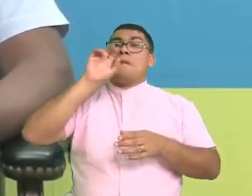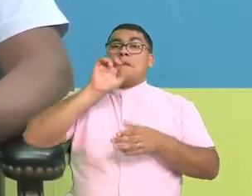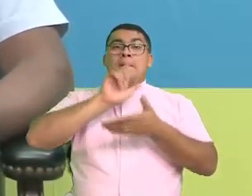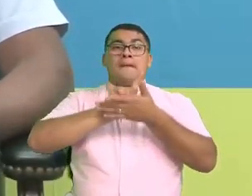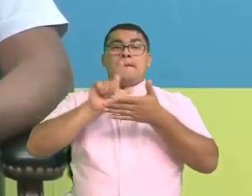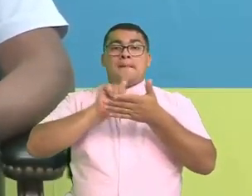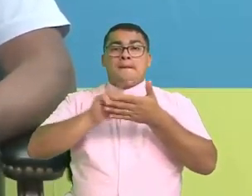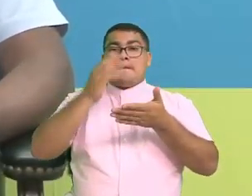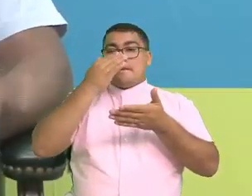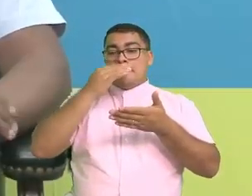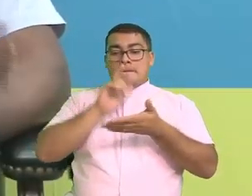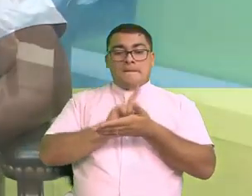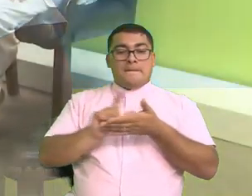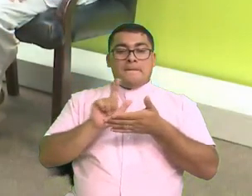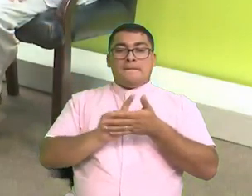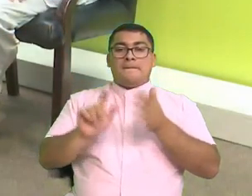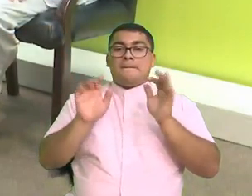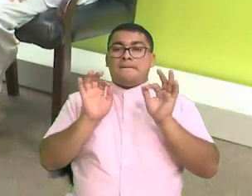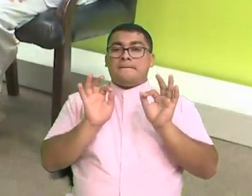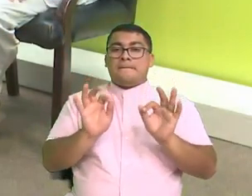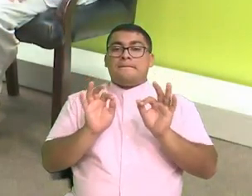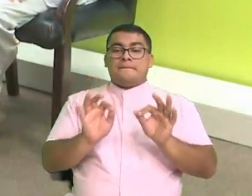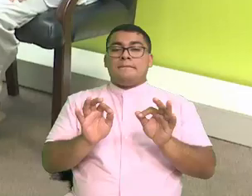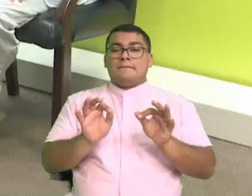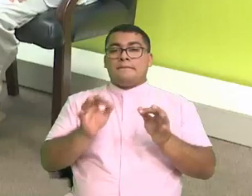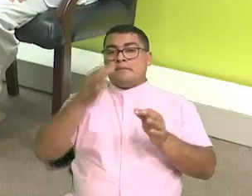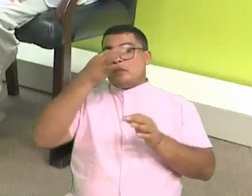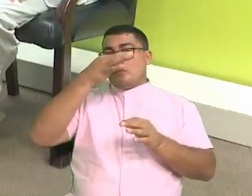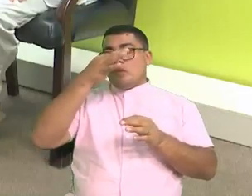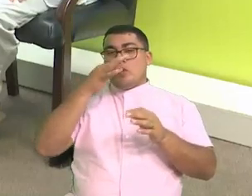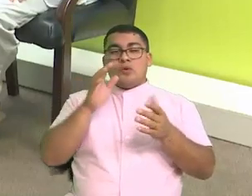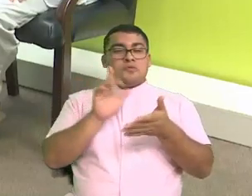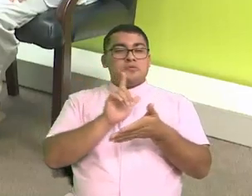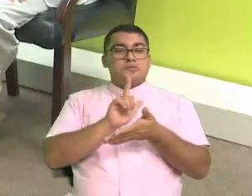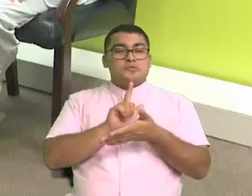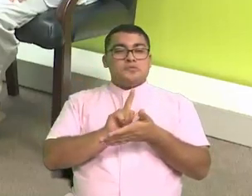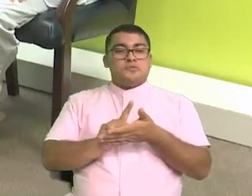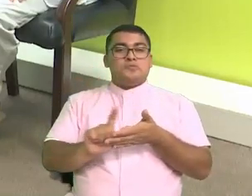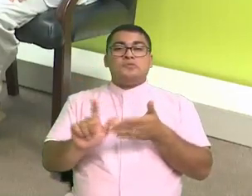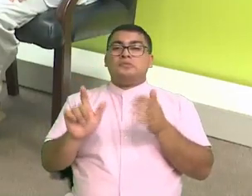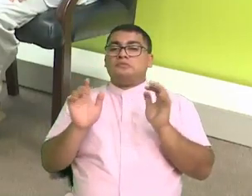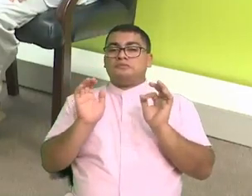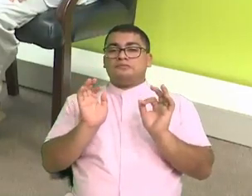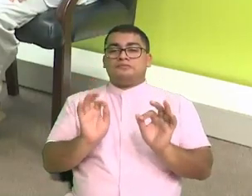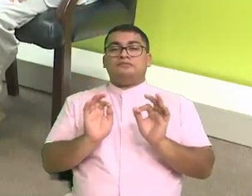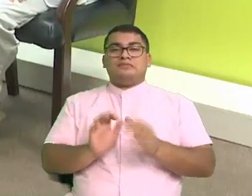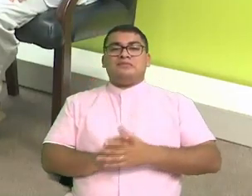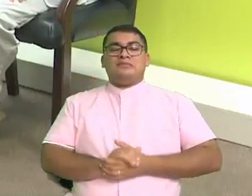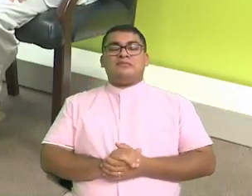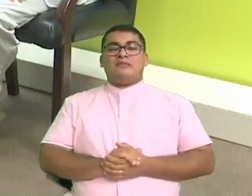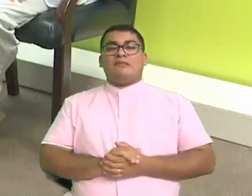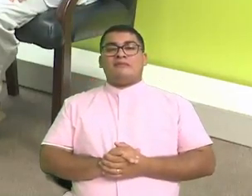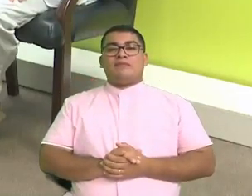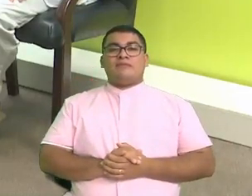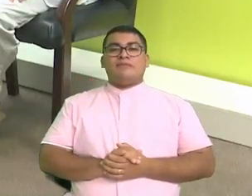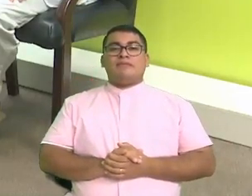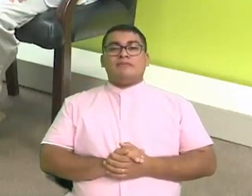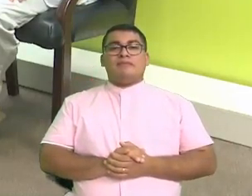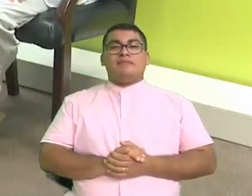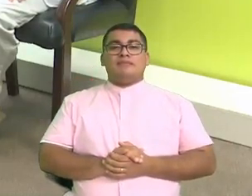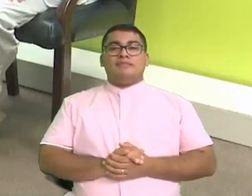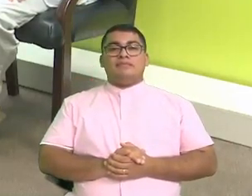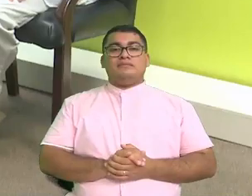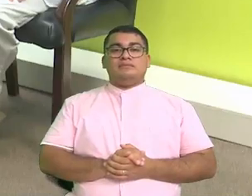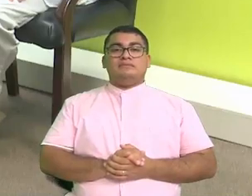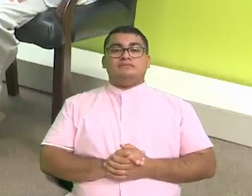hace más, sí, menos denso la mucosidad que se puede quedar en nuestros senos paranasales. Sí,